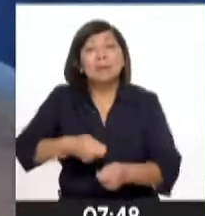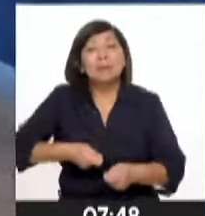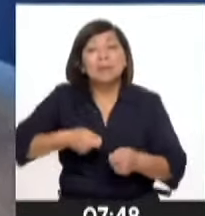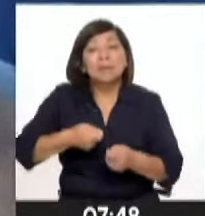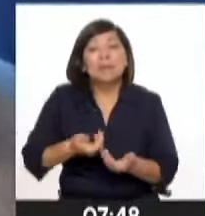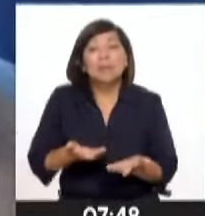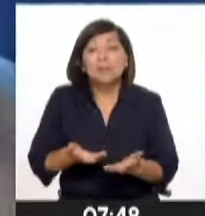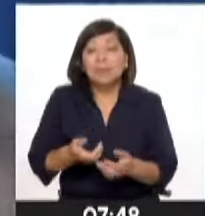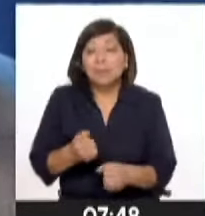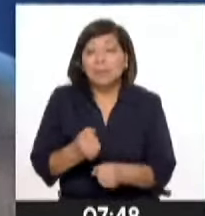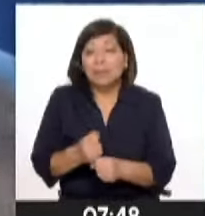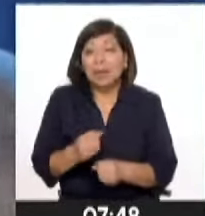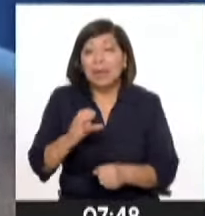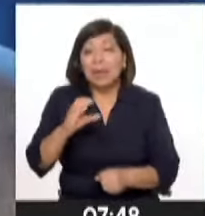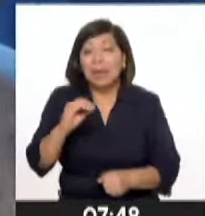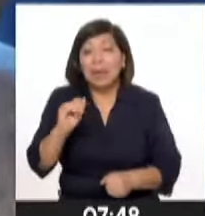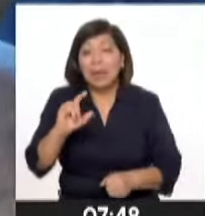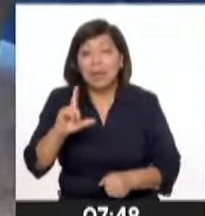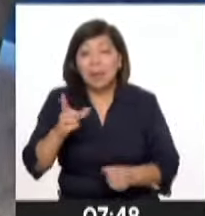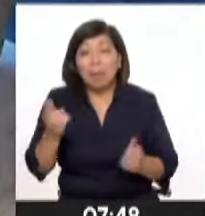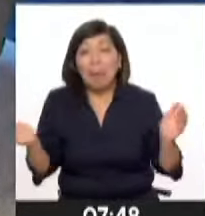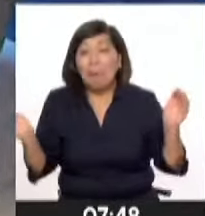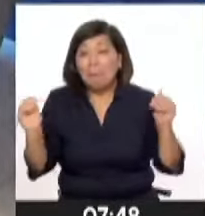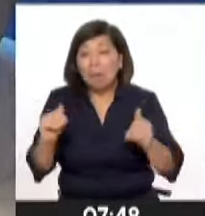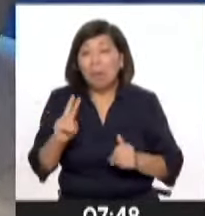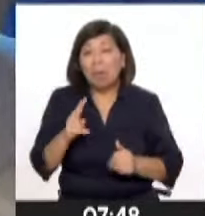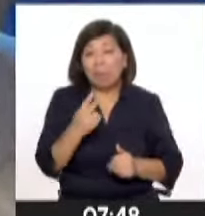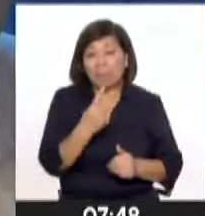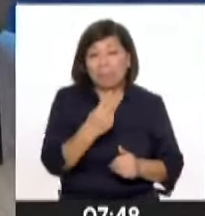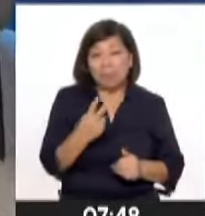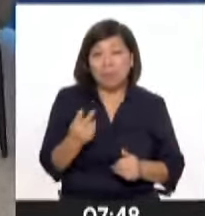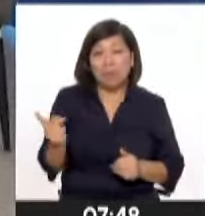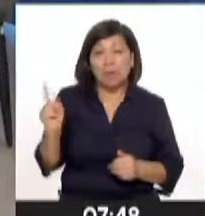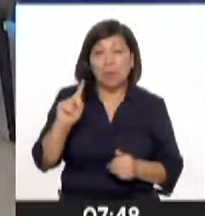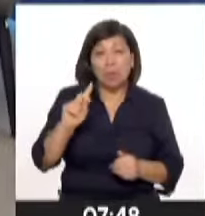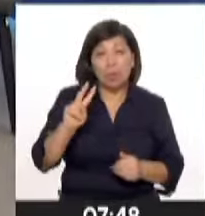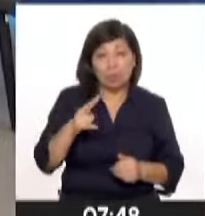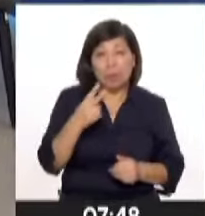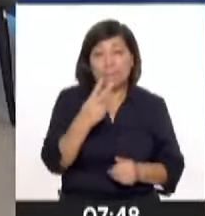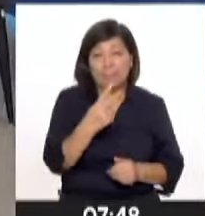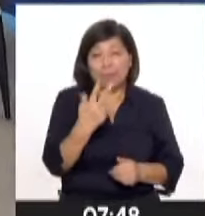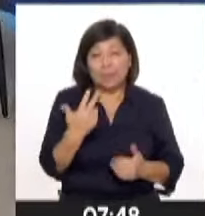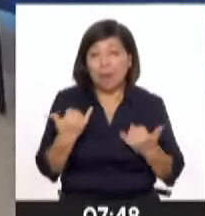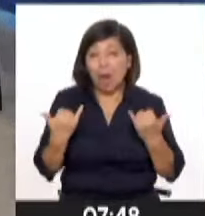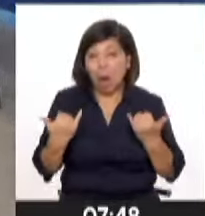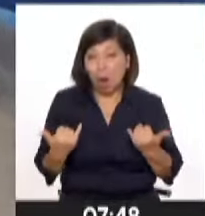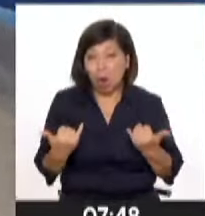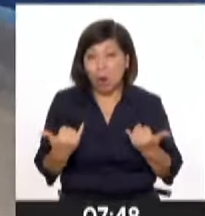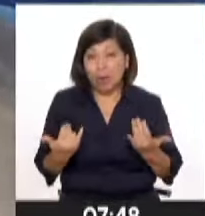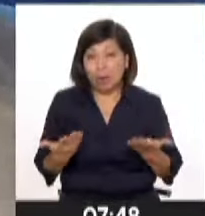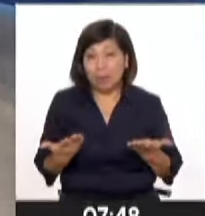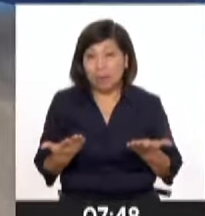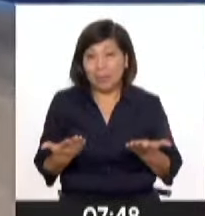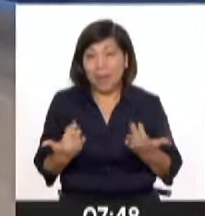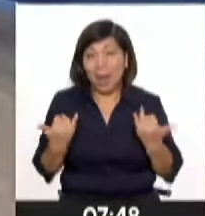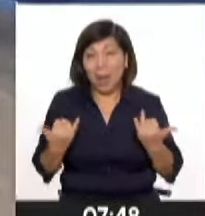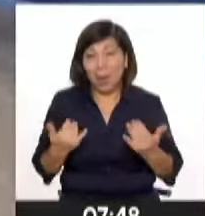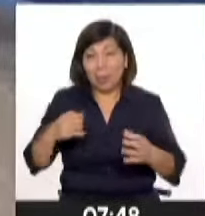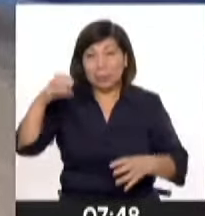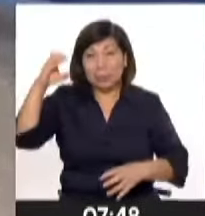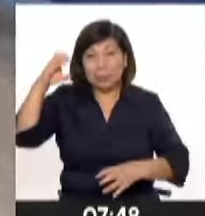ejemplo, cayó más de 20% entre mayo 2022 a 2023 y ahora con un Niño